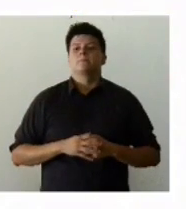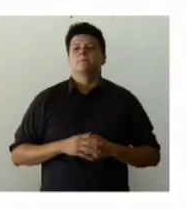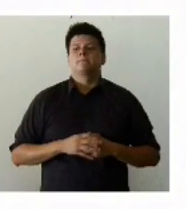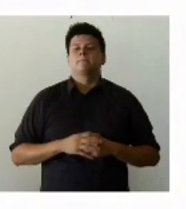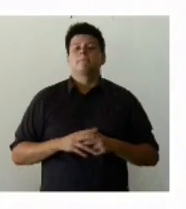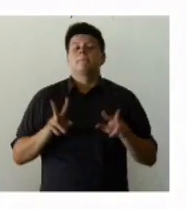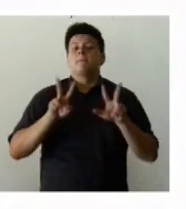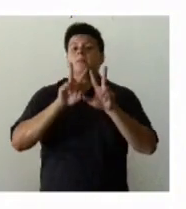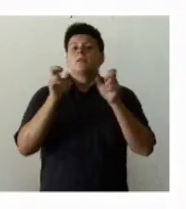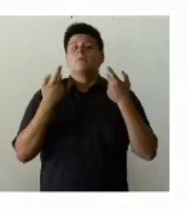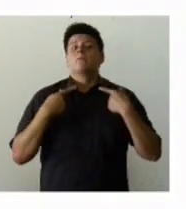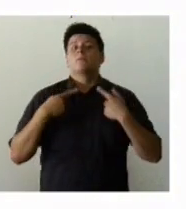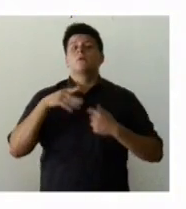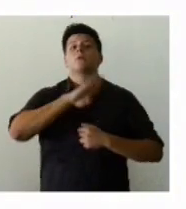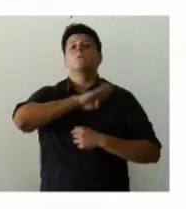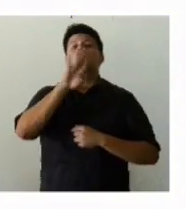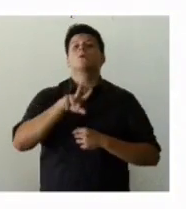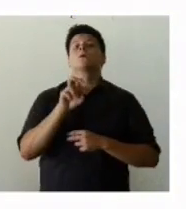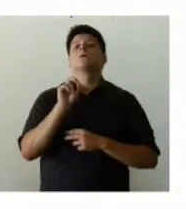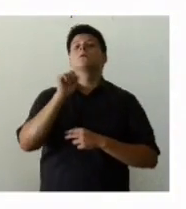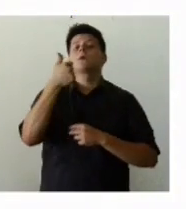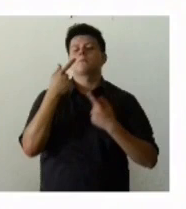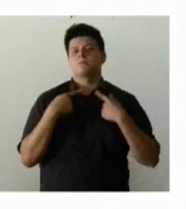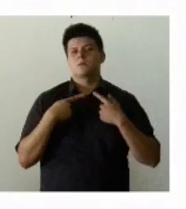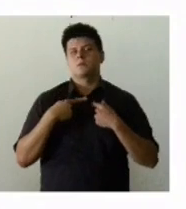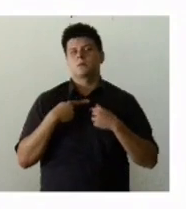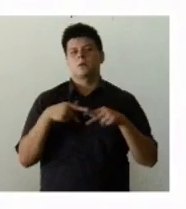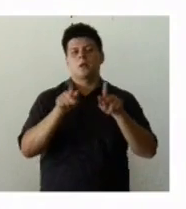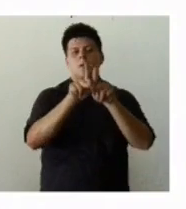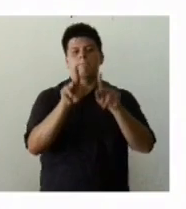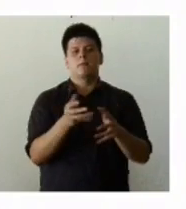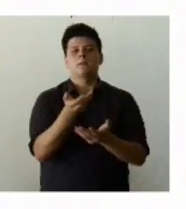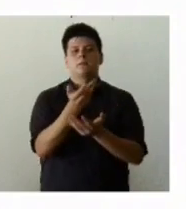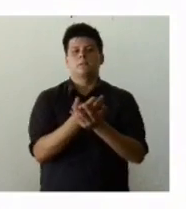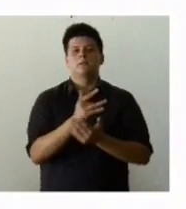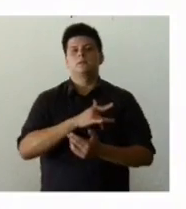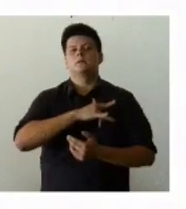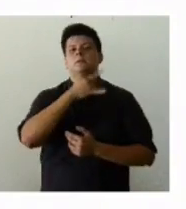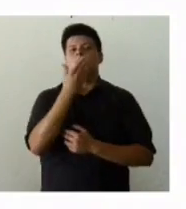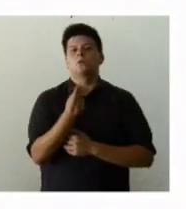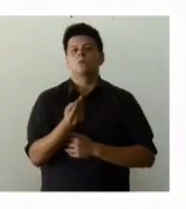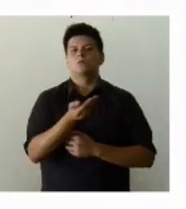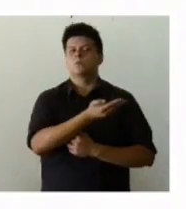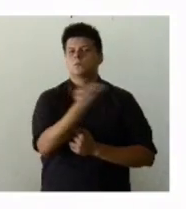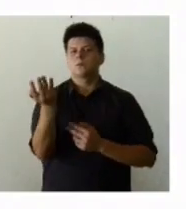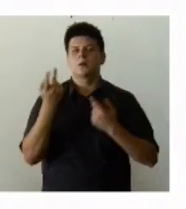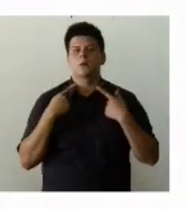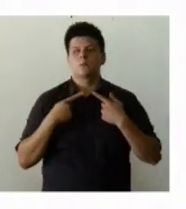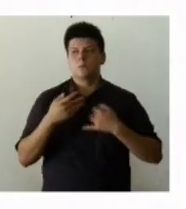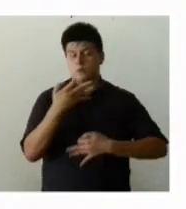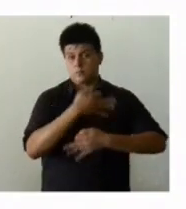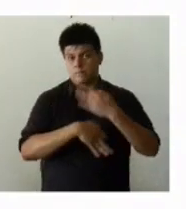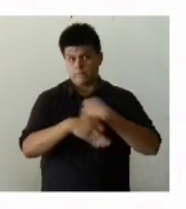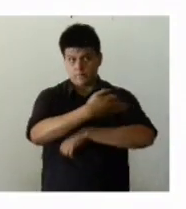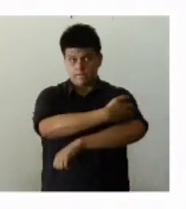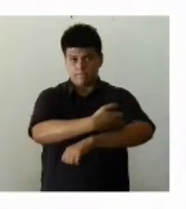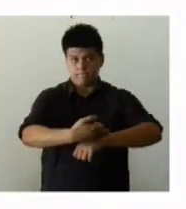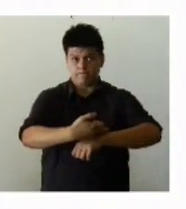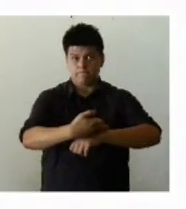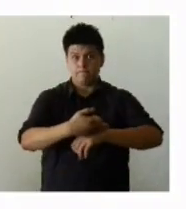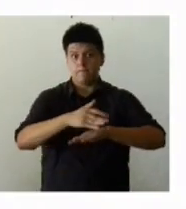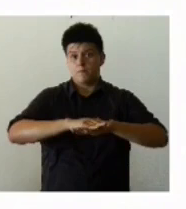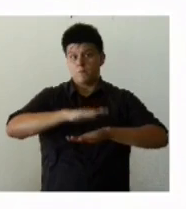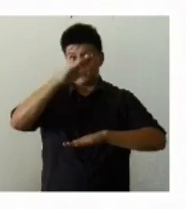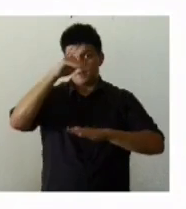Estas son las defunciones, 36 defunciones, descansen en paz y mi más sentido pésame para todas las familias. Hay más